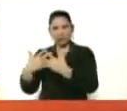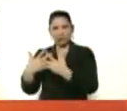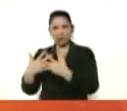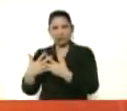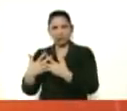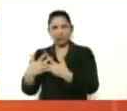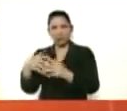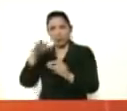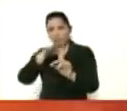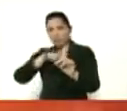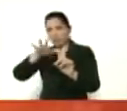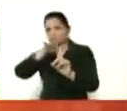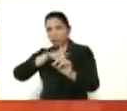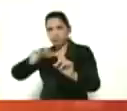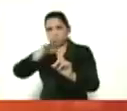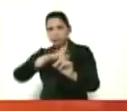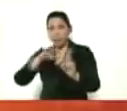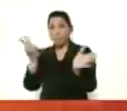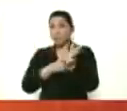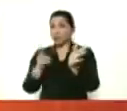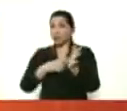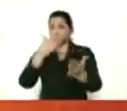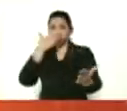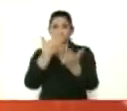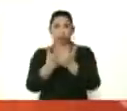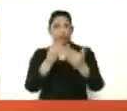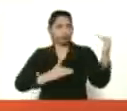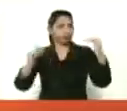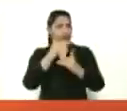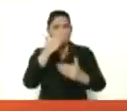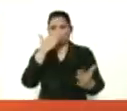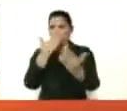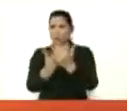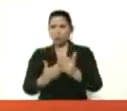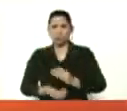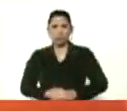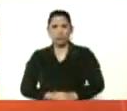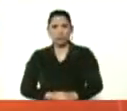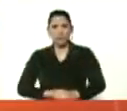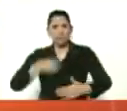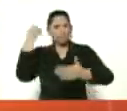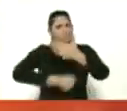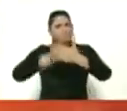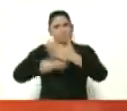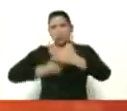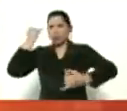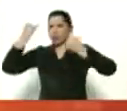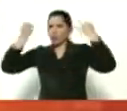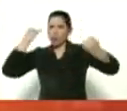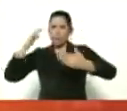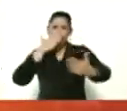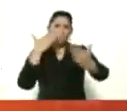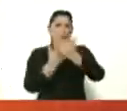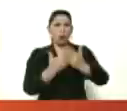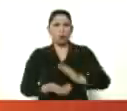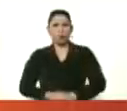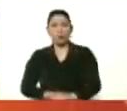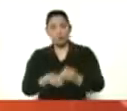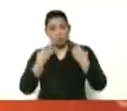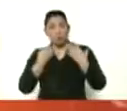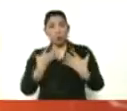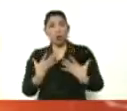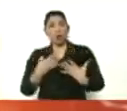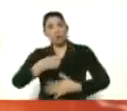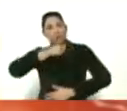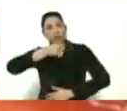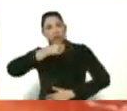psicológica, de manipulación, la verdad por delante, la moral por delante, la batalla de ideas por delante. Por eso muy buena la rueda de